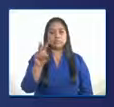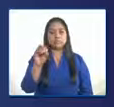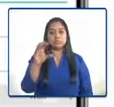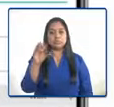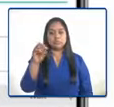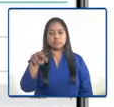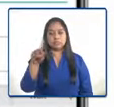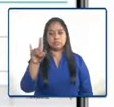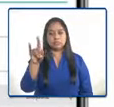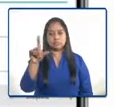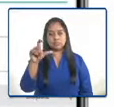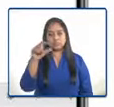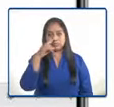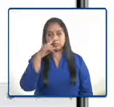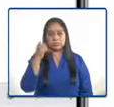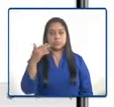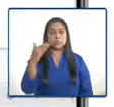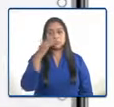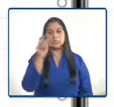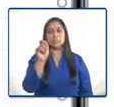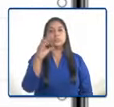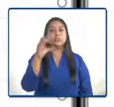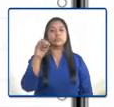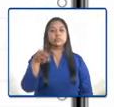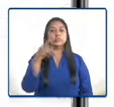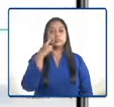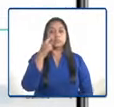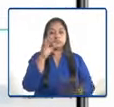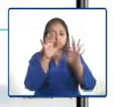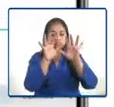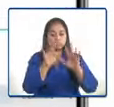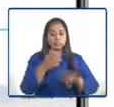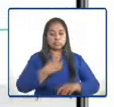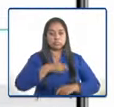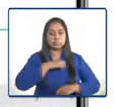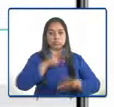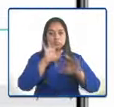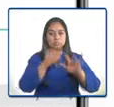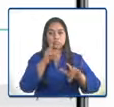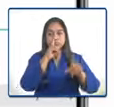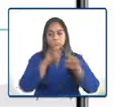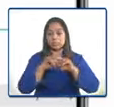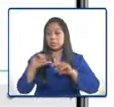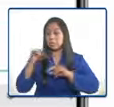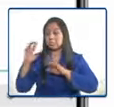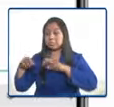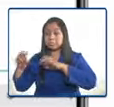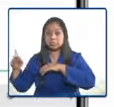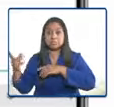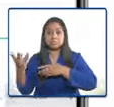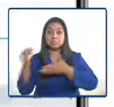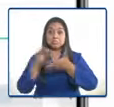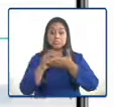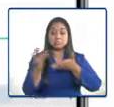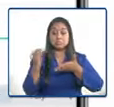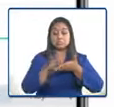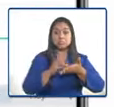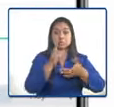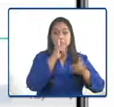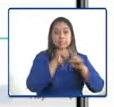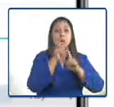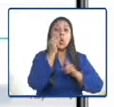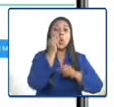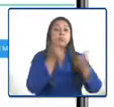www.salvoconductoaeropuerto.com. Ingresa tus datos personales y de tu vuelo. Si viajas acompañado, ingresa los datos de los demás pasajeros, del piloto y vehículo que te